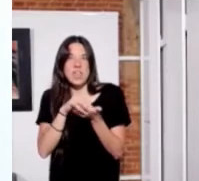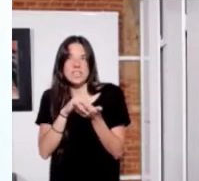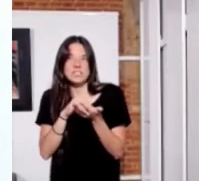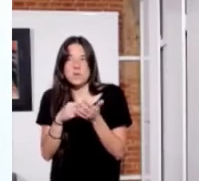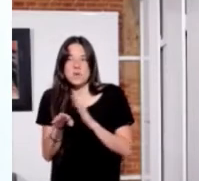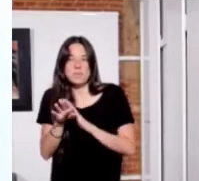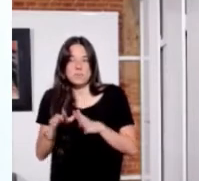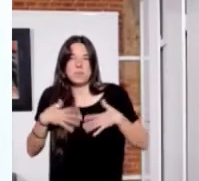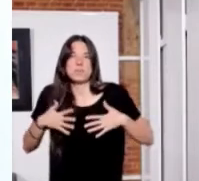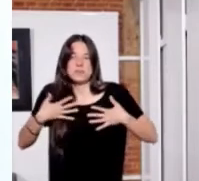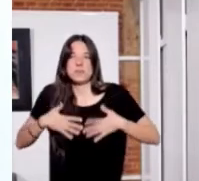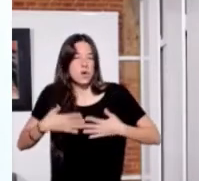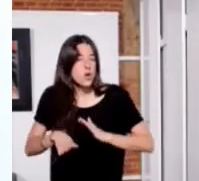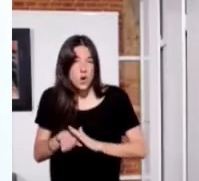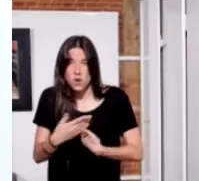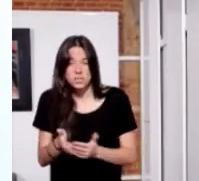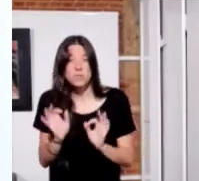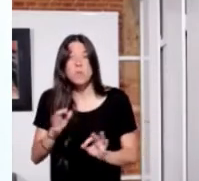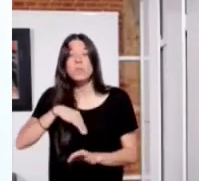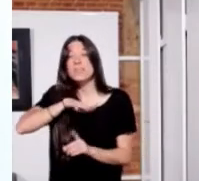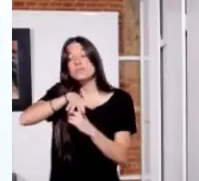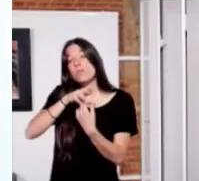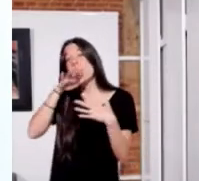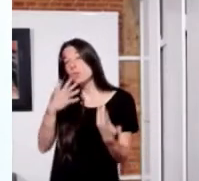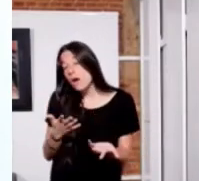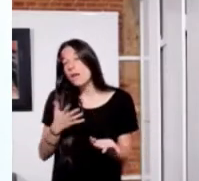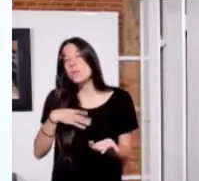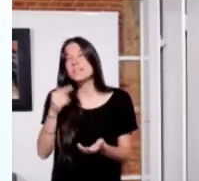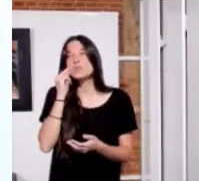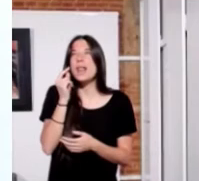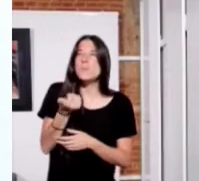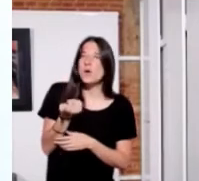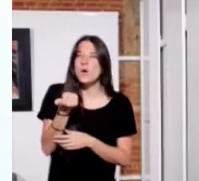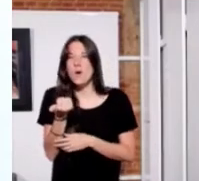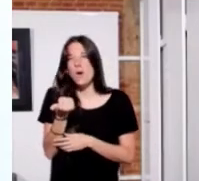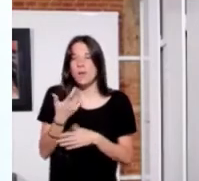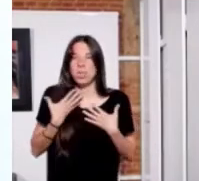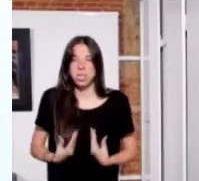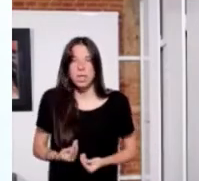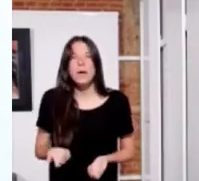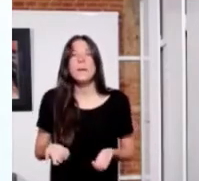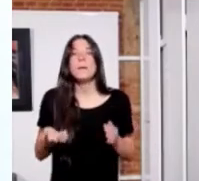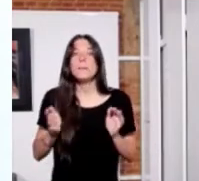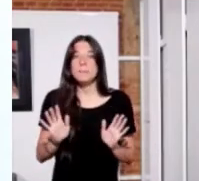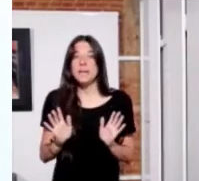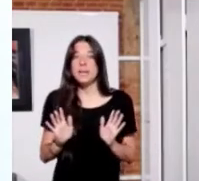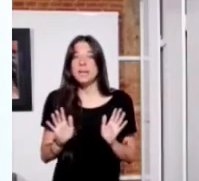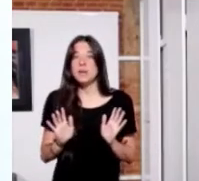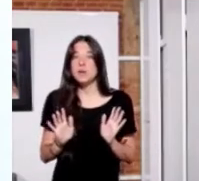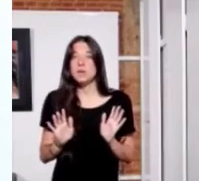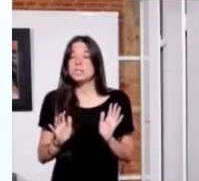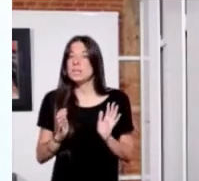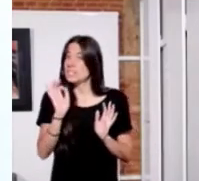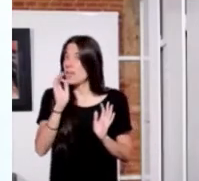sobresaltos. Quizás este escenario puede sonar un poco alentador, aunque si algo puede caracterizar al